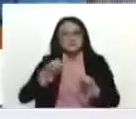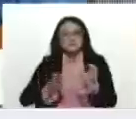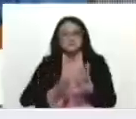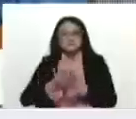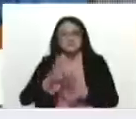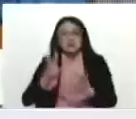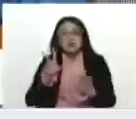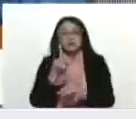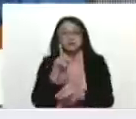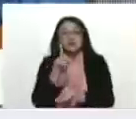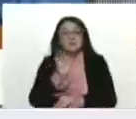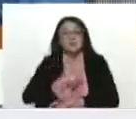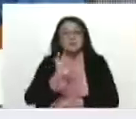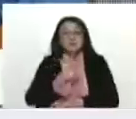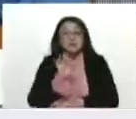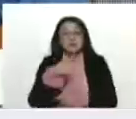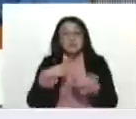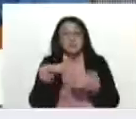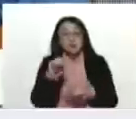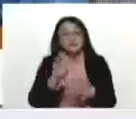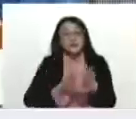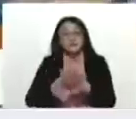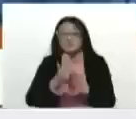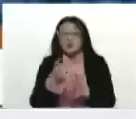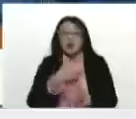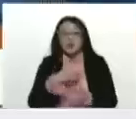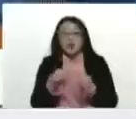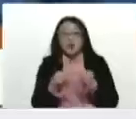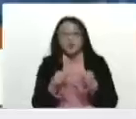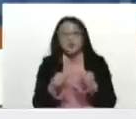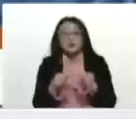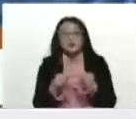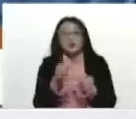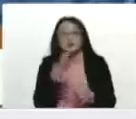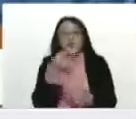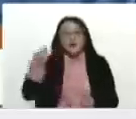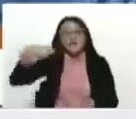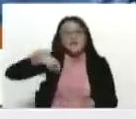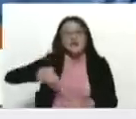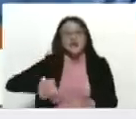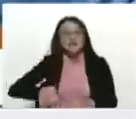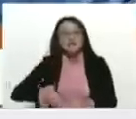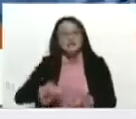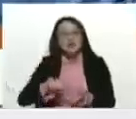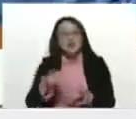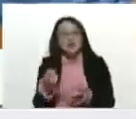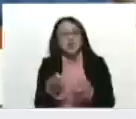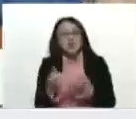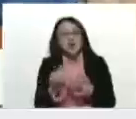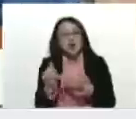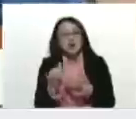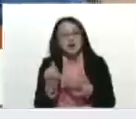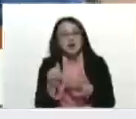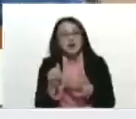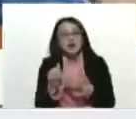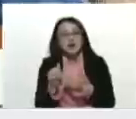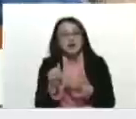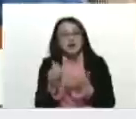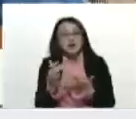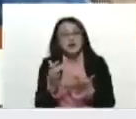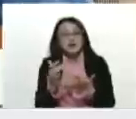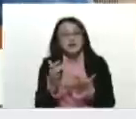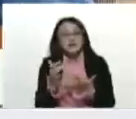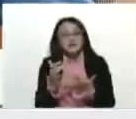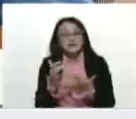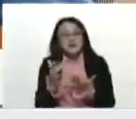por ciento pero ese crecimiento no podrá continuar si no hay ingreso o de Divisas la capacidad productiva de